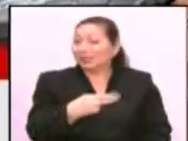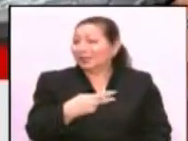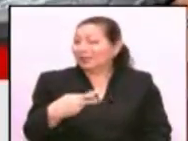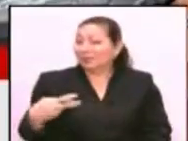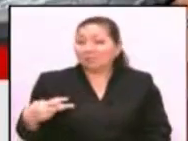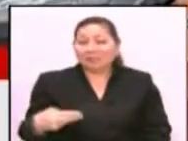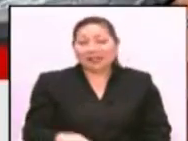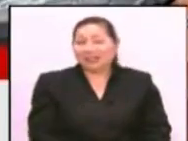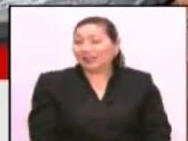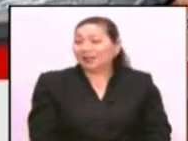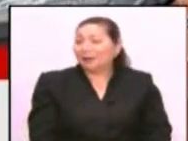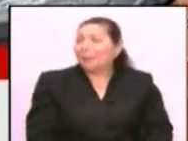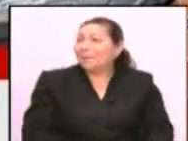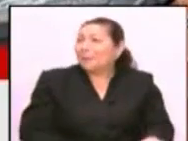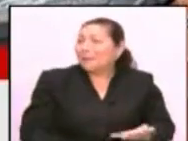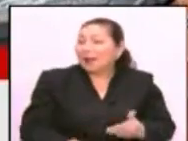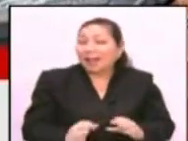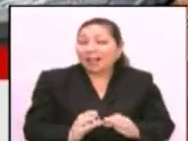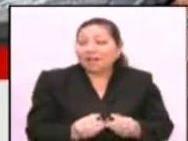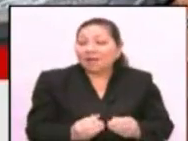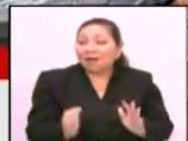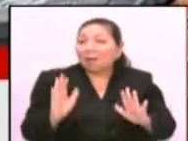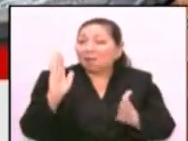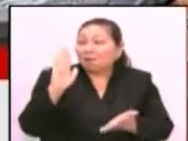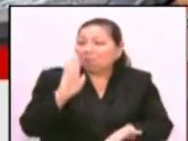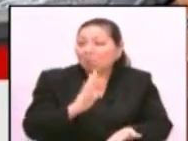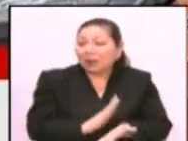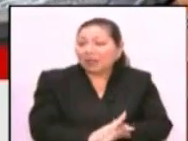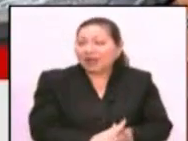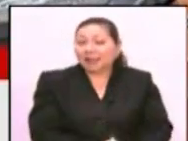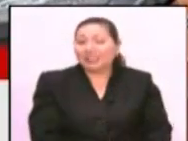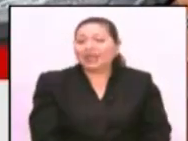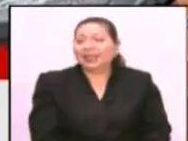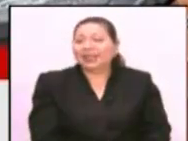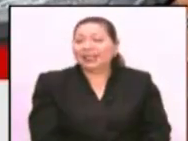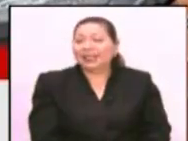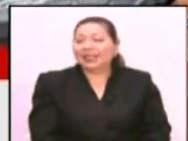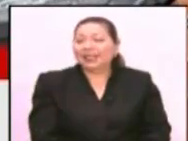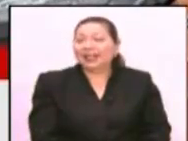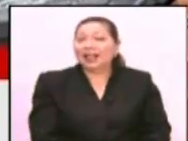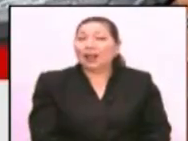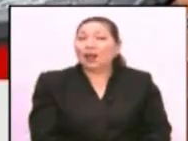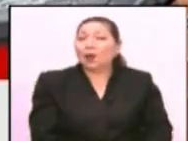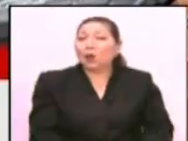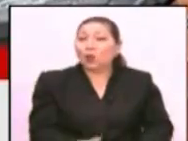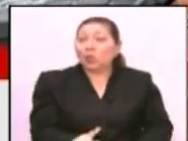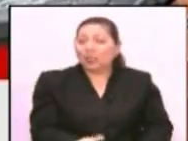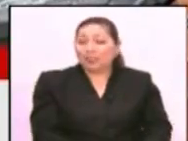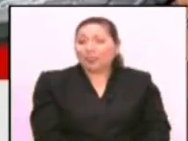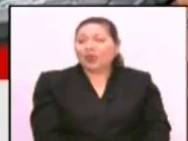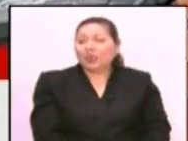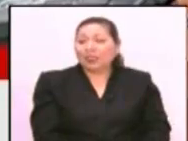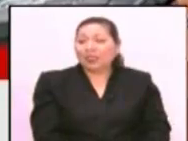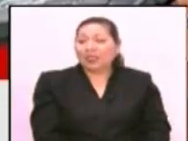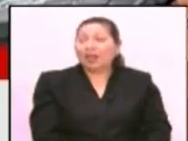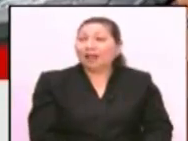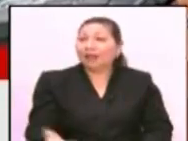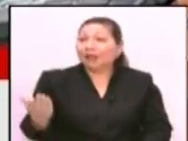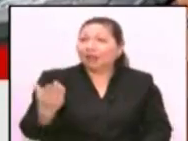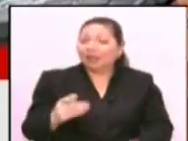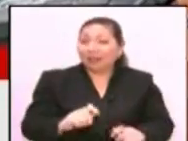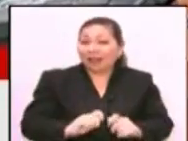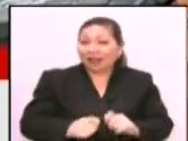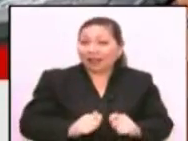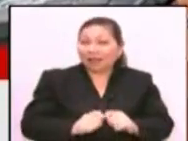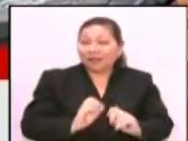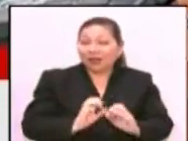presidente, no, y el mercado de la familia se agota, ¿no? Es como yo pongo el ejemplo, mayormente es cuando alguien trae una rifa